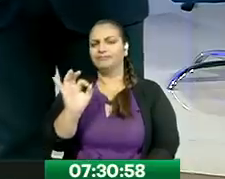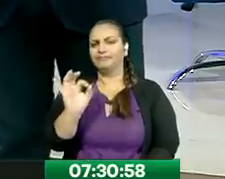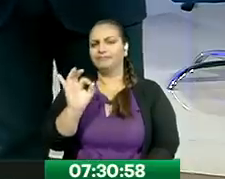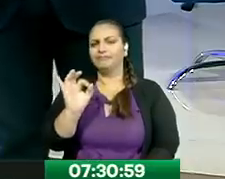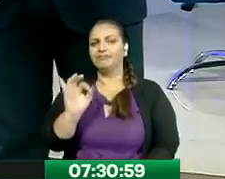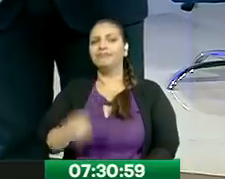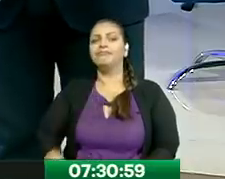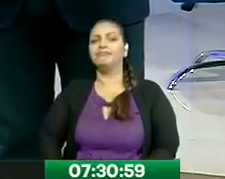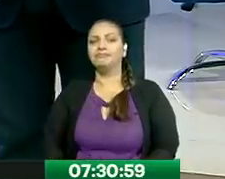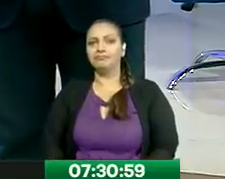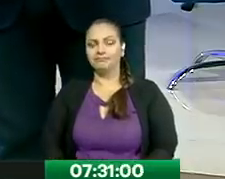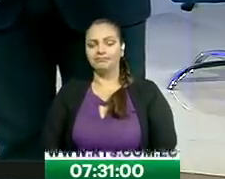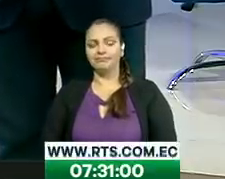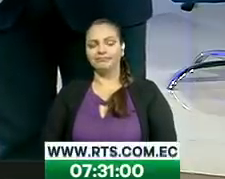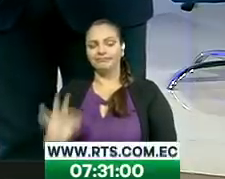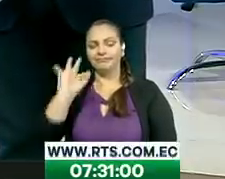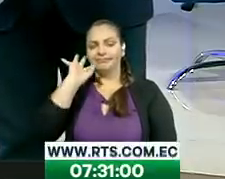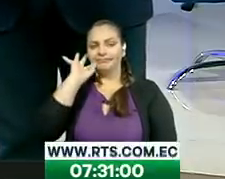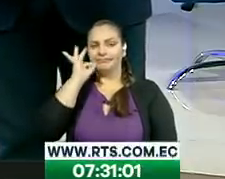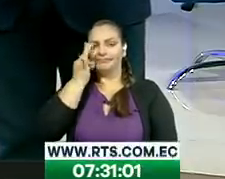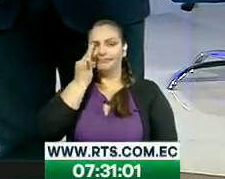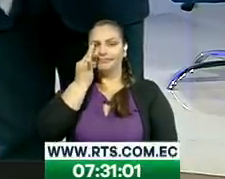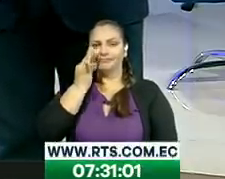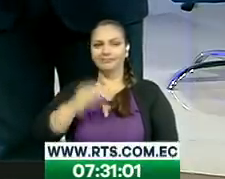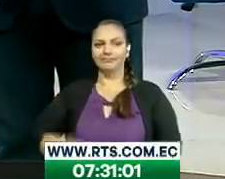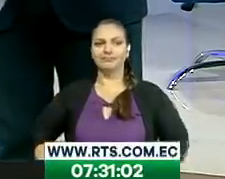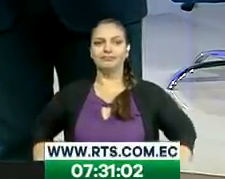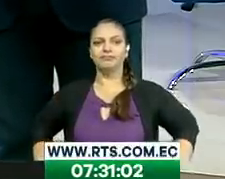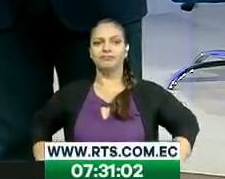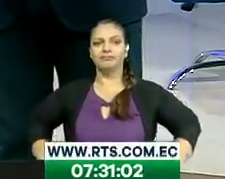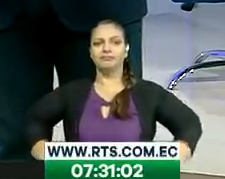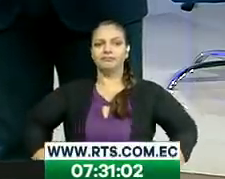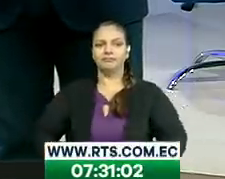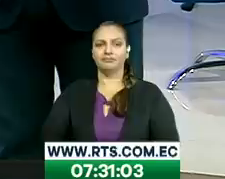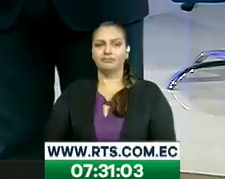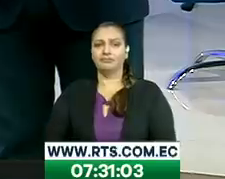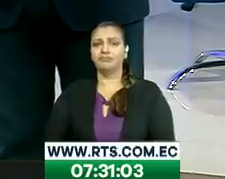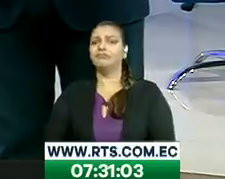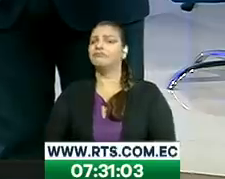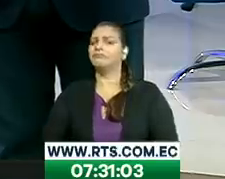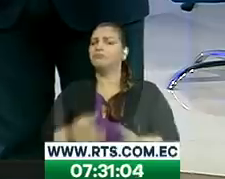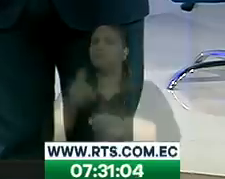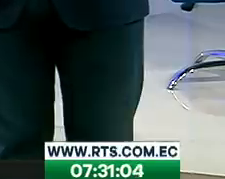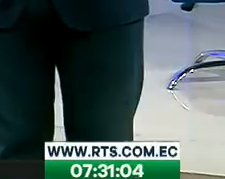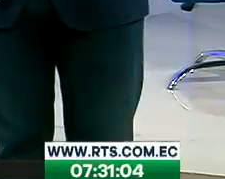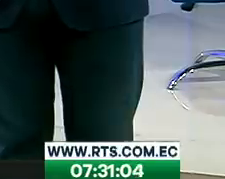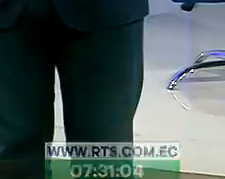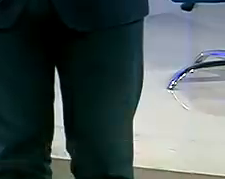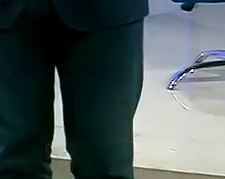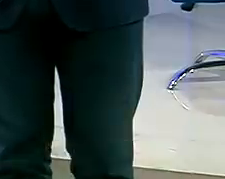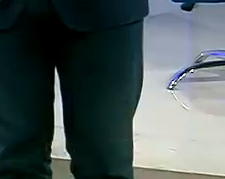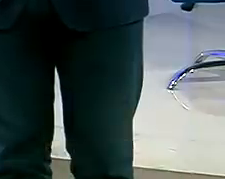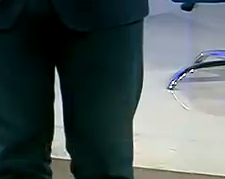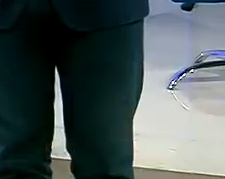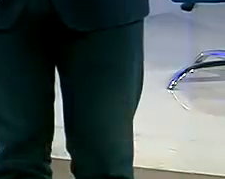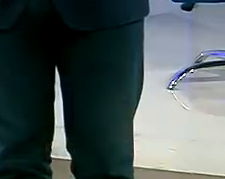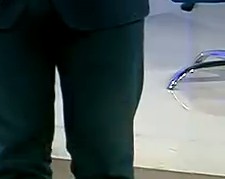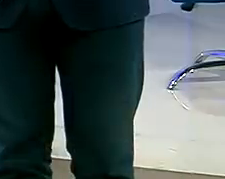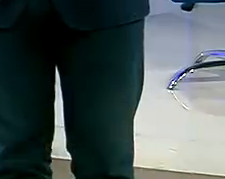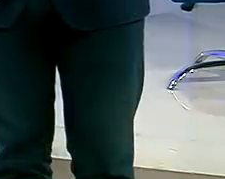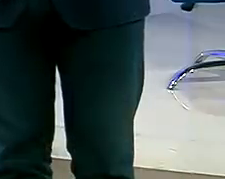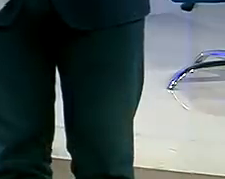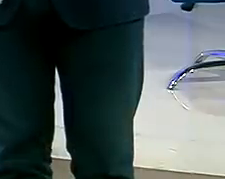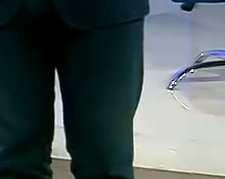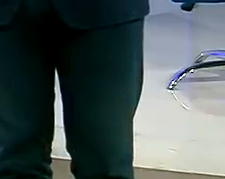cuero y el ahora nada qué rico bueno y lo más importante y valioso usted es su gente y ahora sí vamos